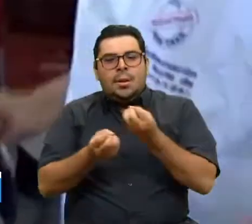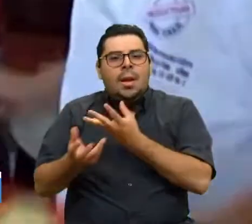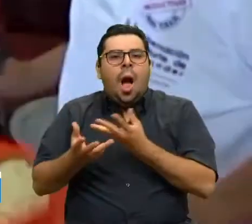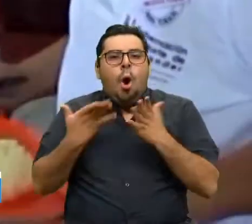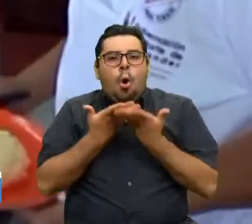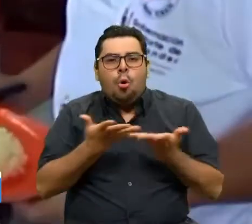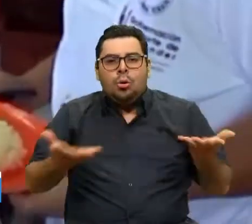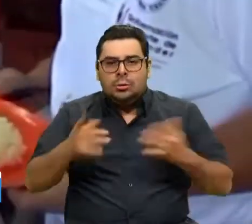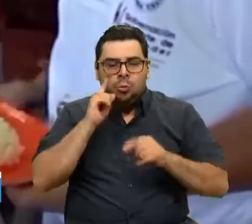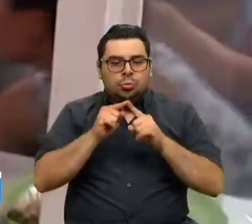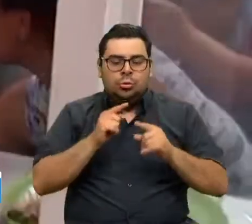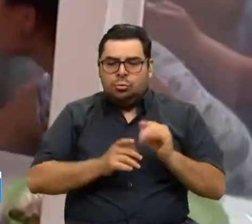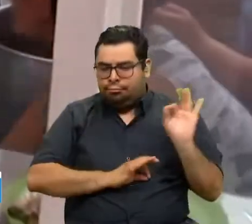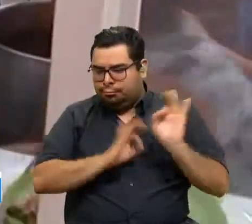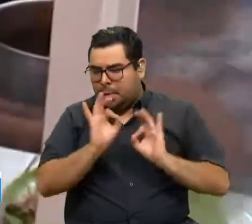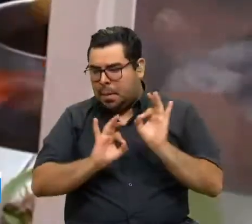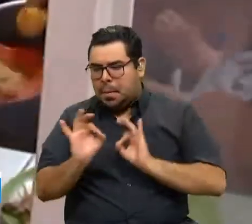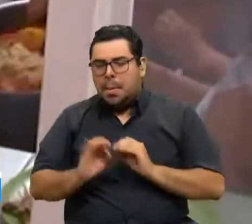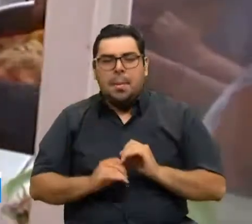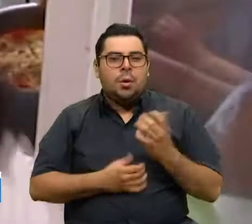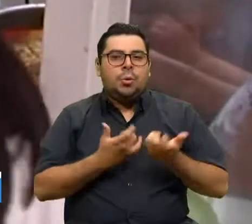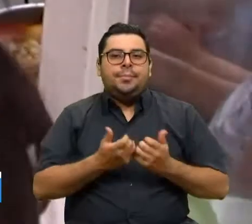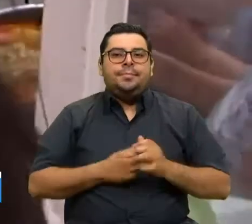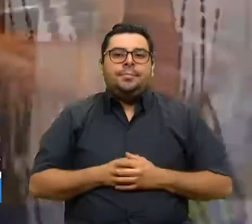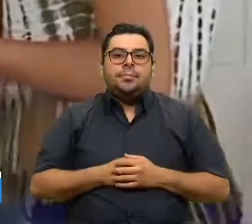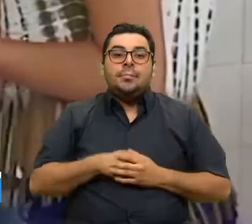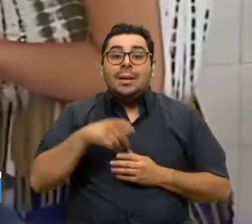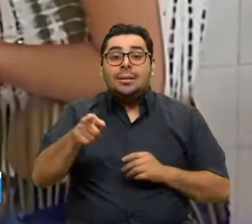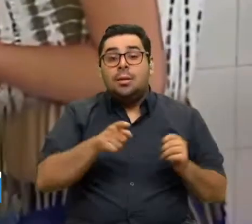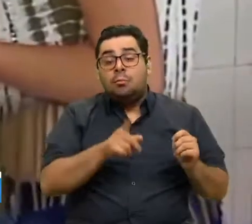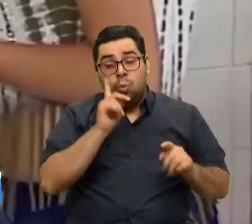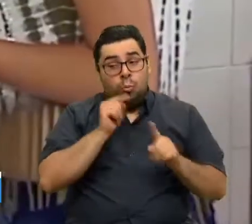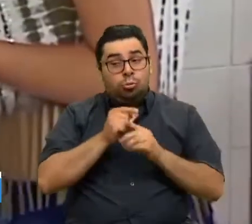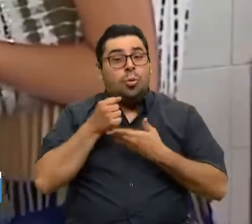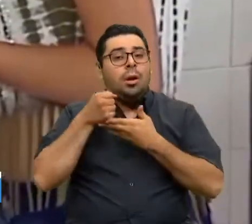elementos. Este programa beneficia a cerca de 116 mil menores